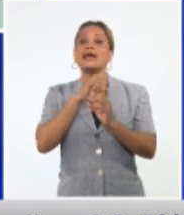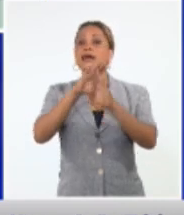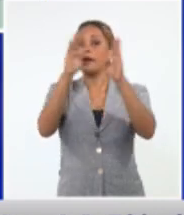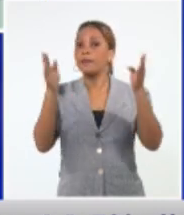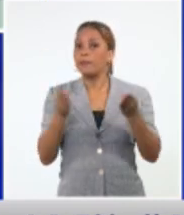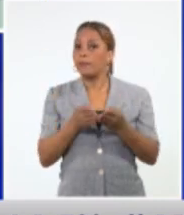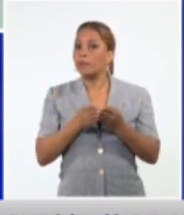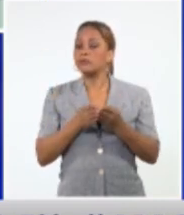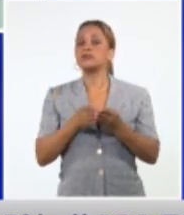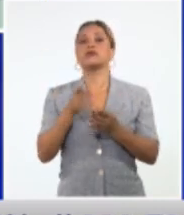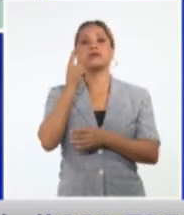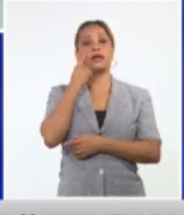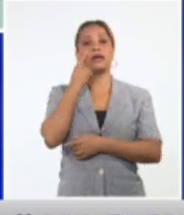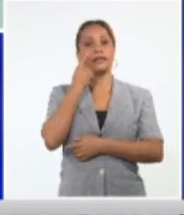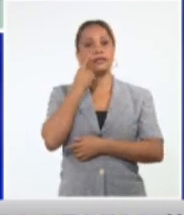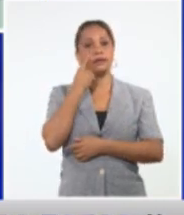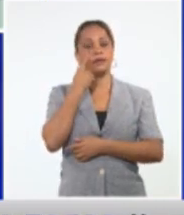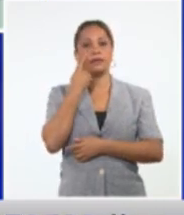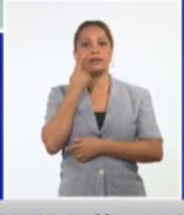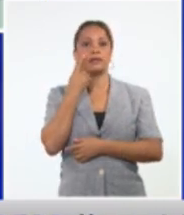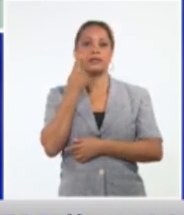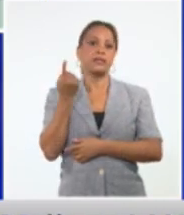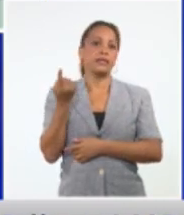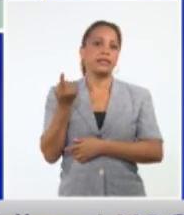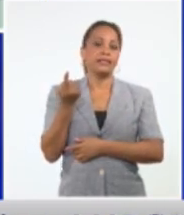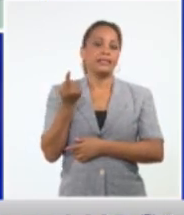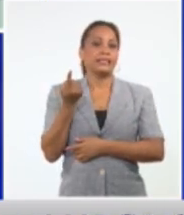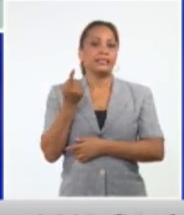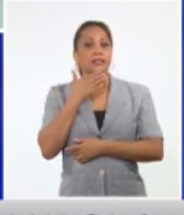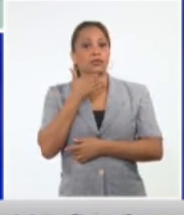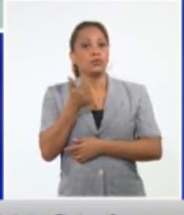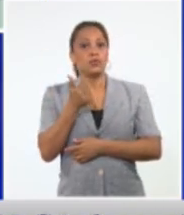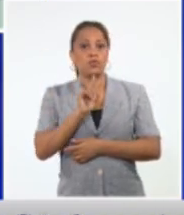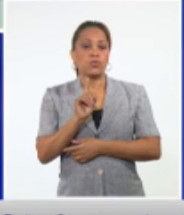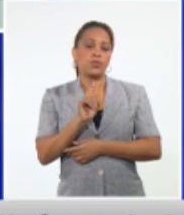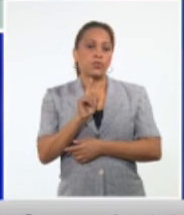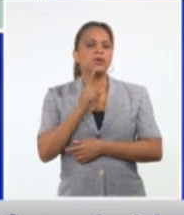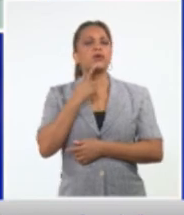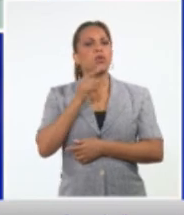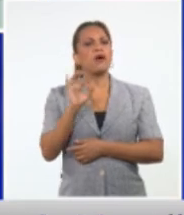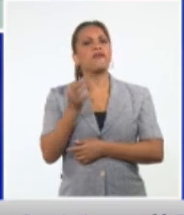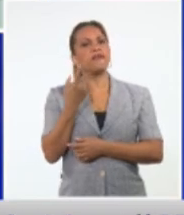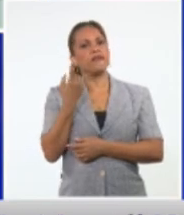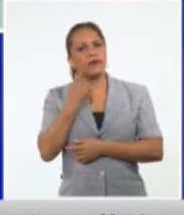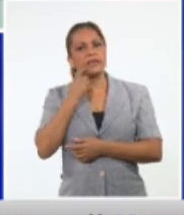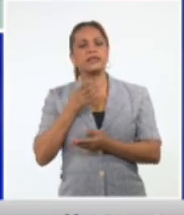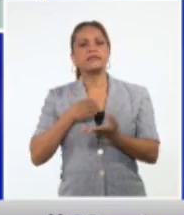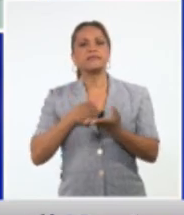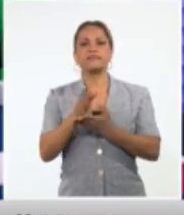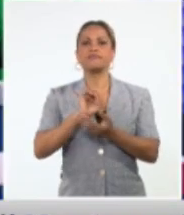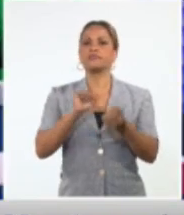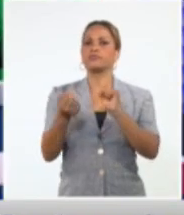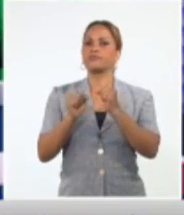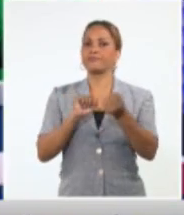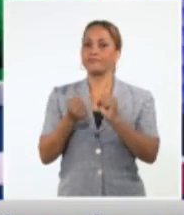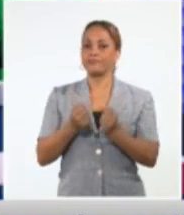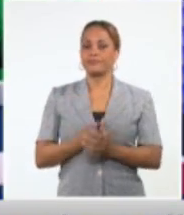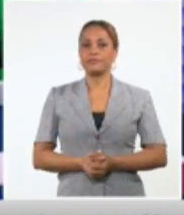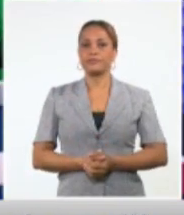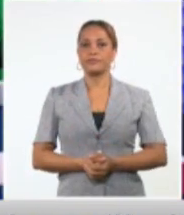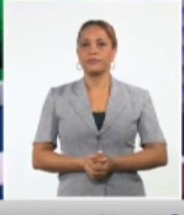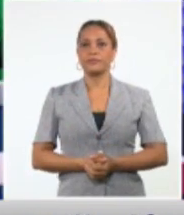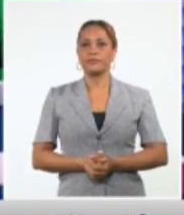se ve, no ha estado muy, no ha logrado todavía cerrar. Ahora, aparece